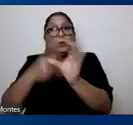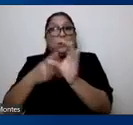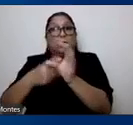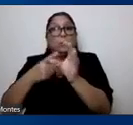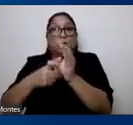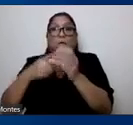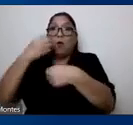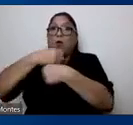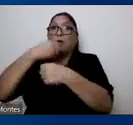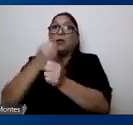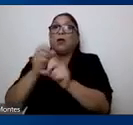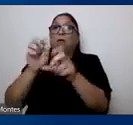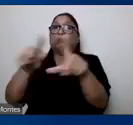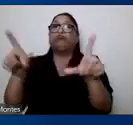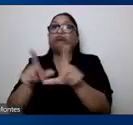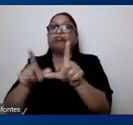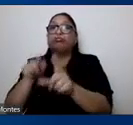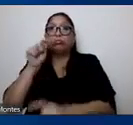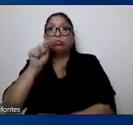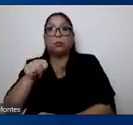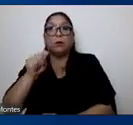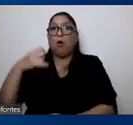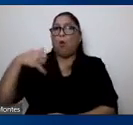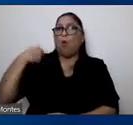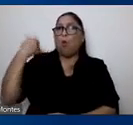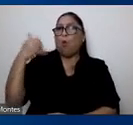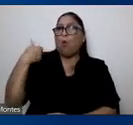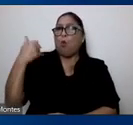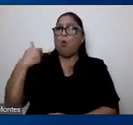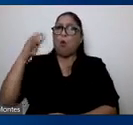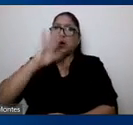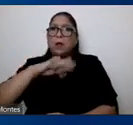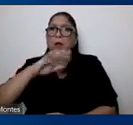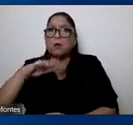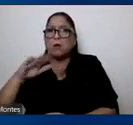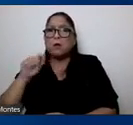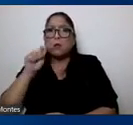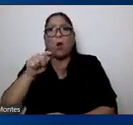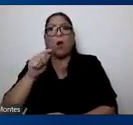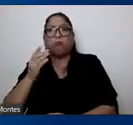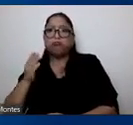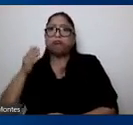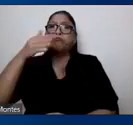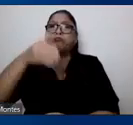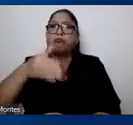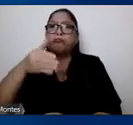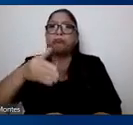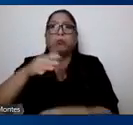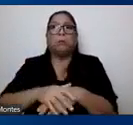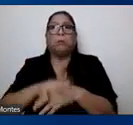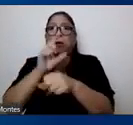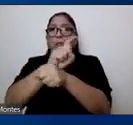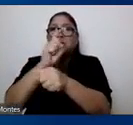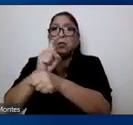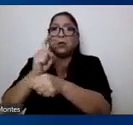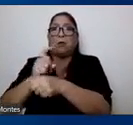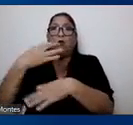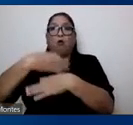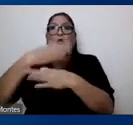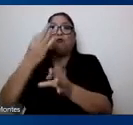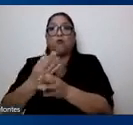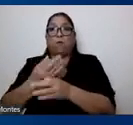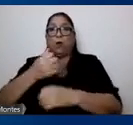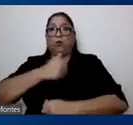ideaban espacios donde adolescentes y niños iban pues a ser formados política y